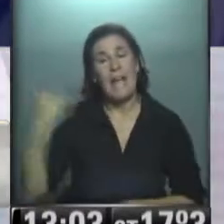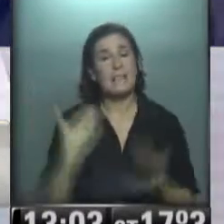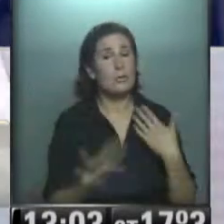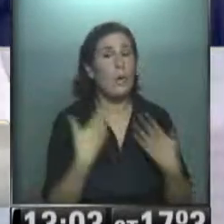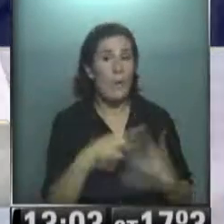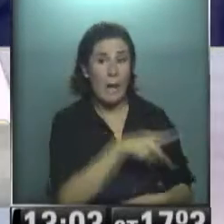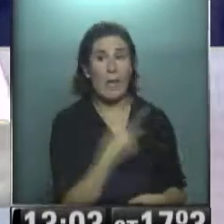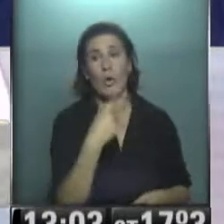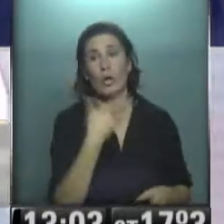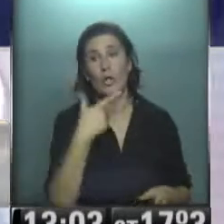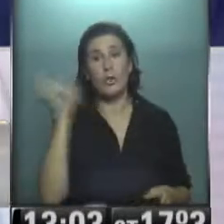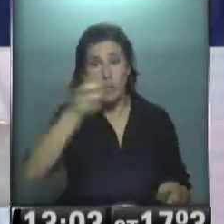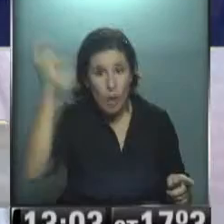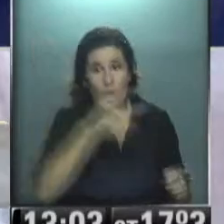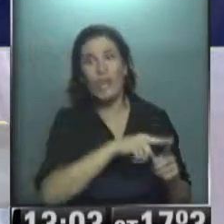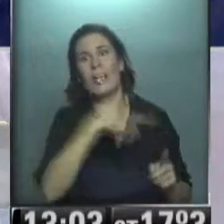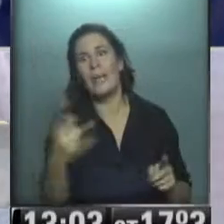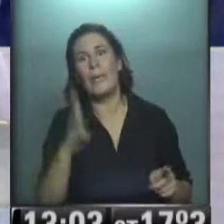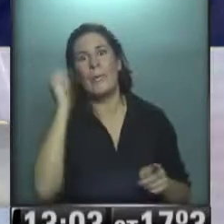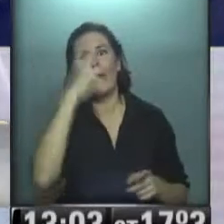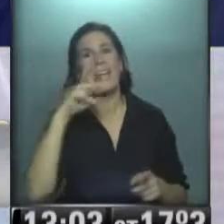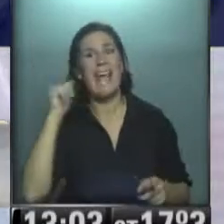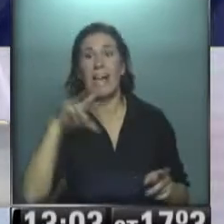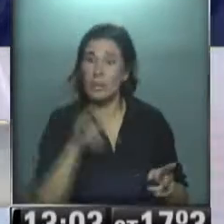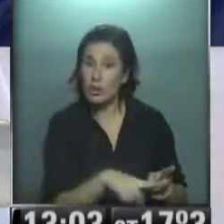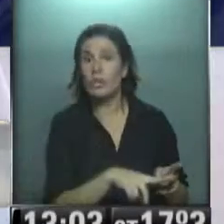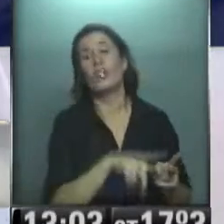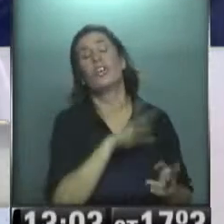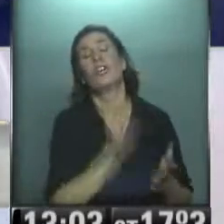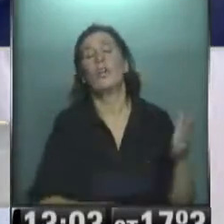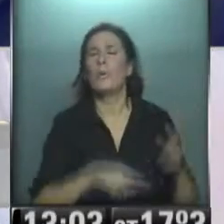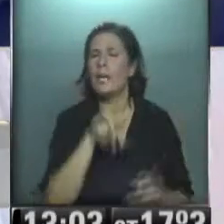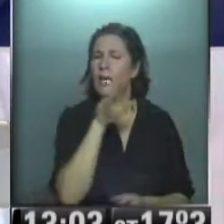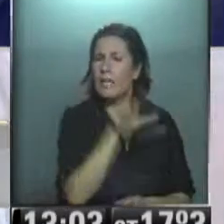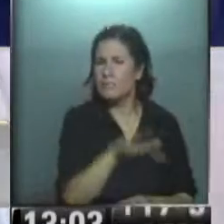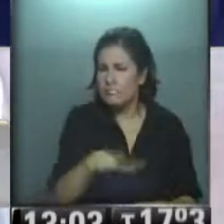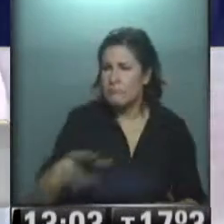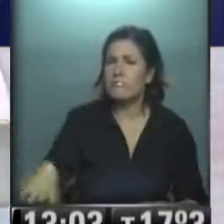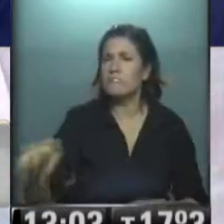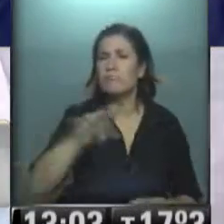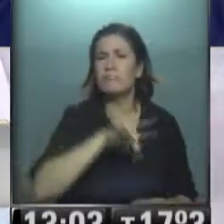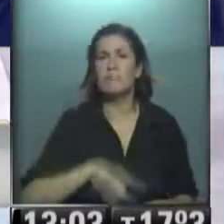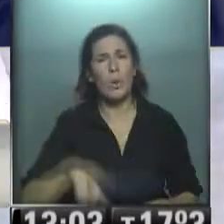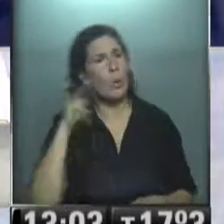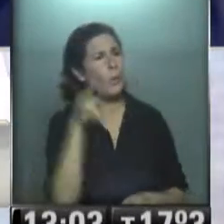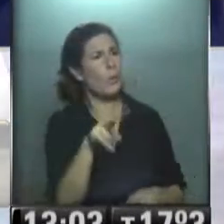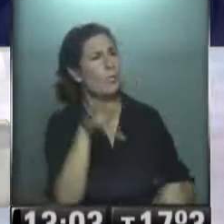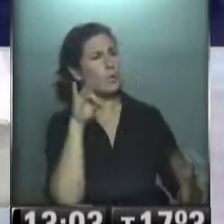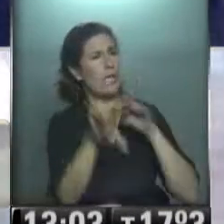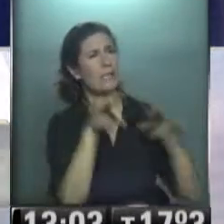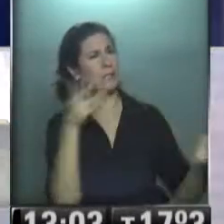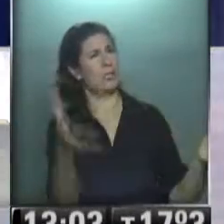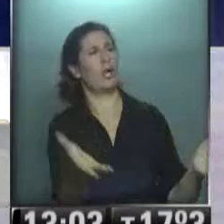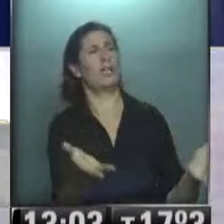Sole, que estos muchachos que están a la vista y son tan familiares para las retinas de cada uno de los argentinos como que uno los